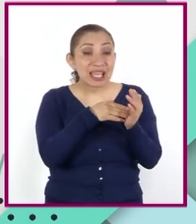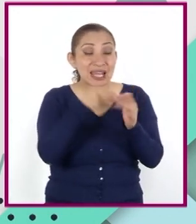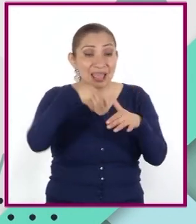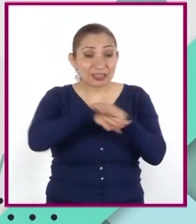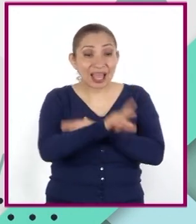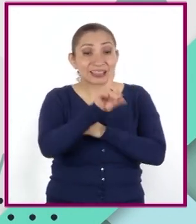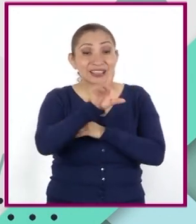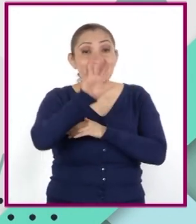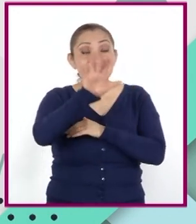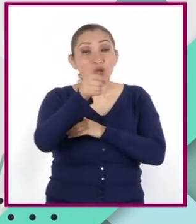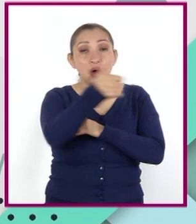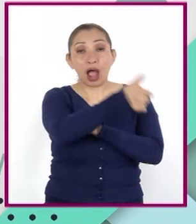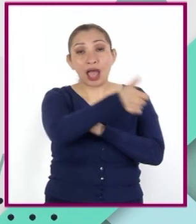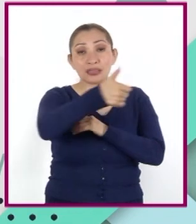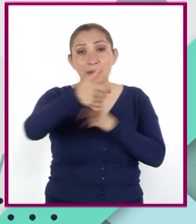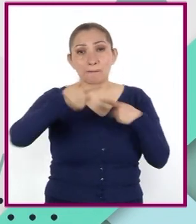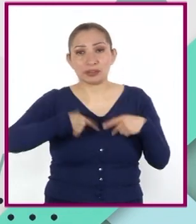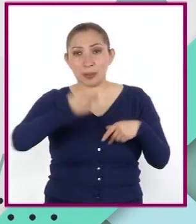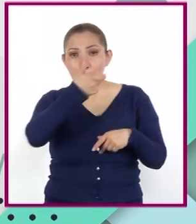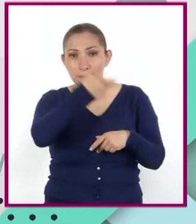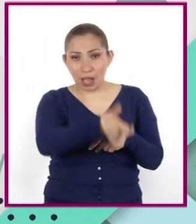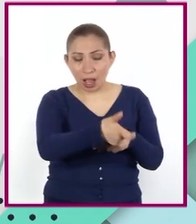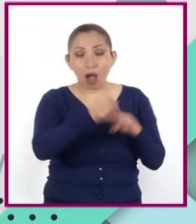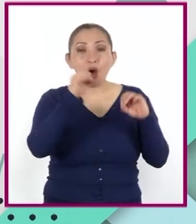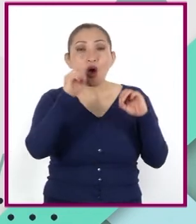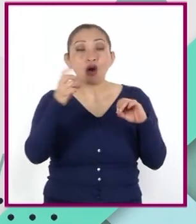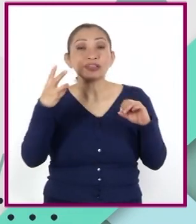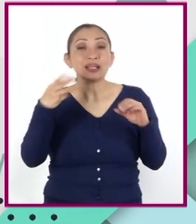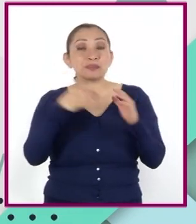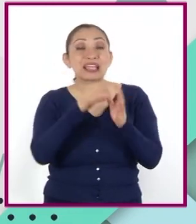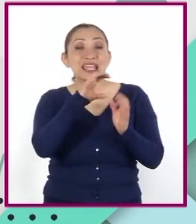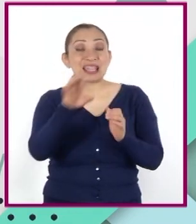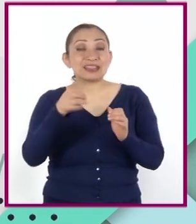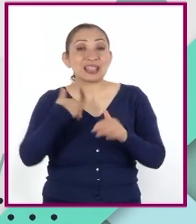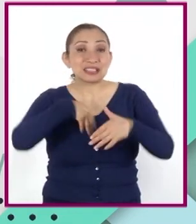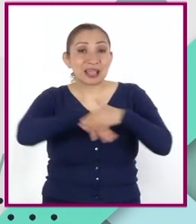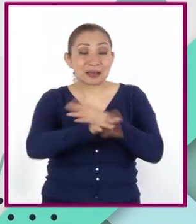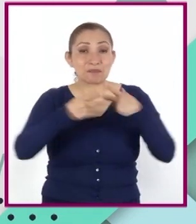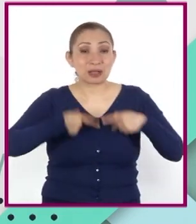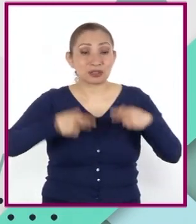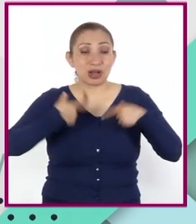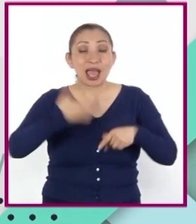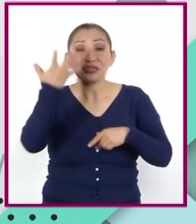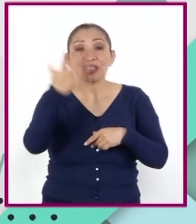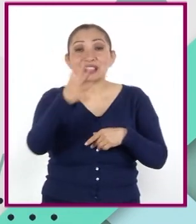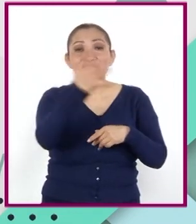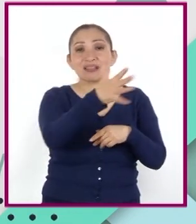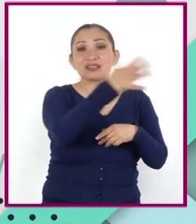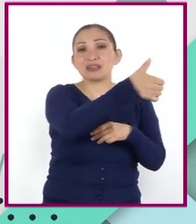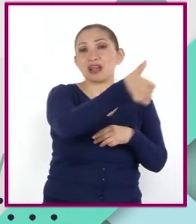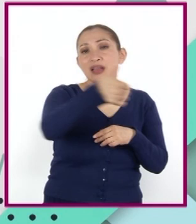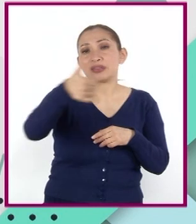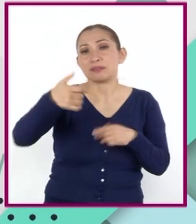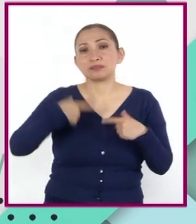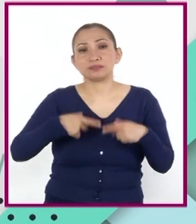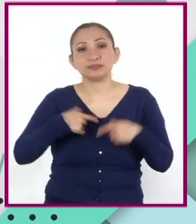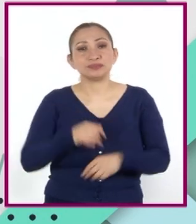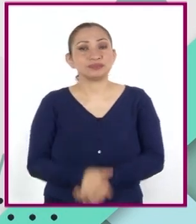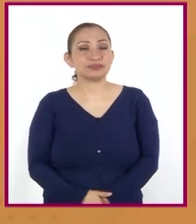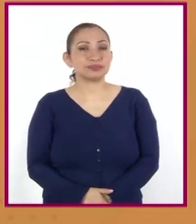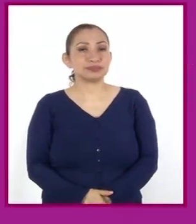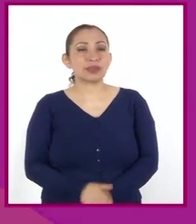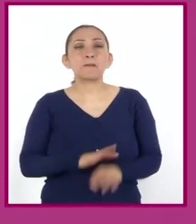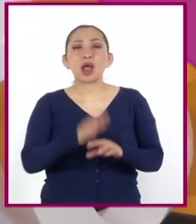de 35 pesos cada una o 3500 entradas de a 10 pesos cada una.